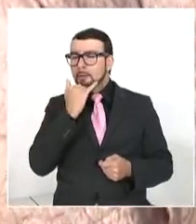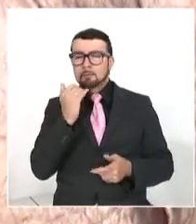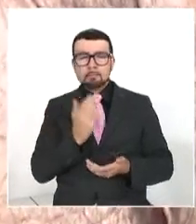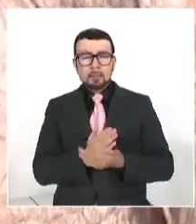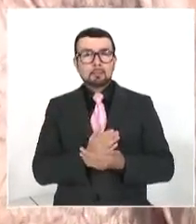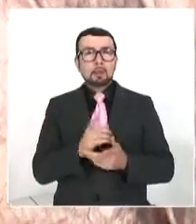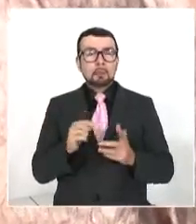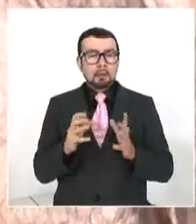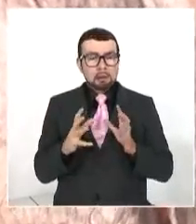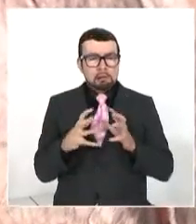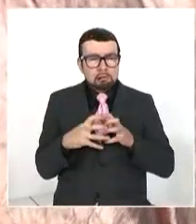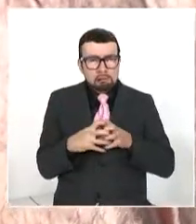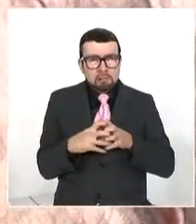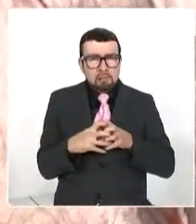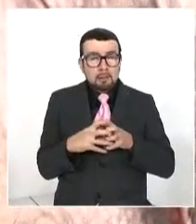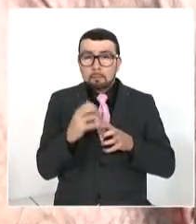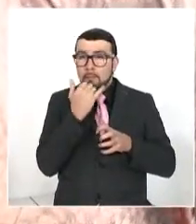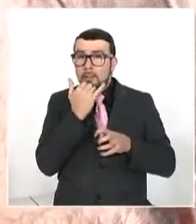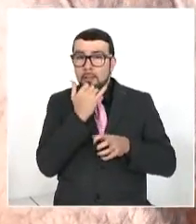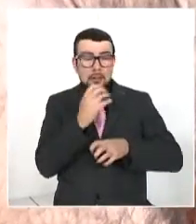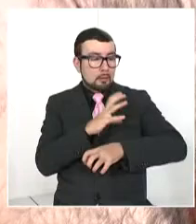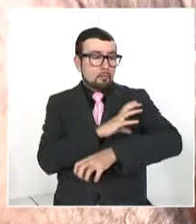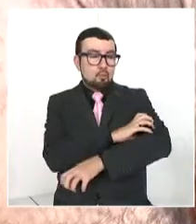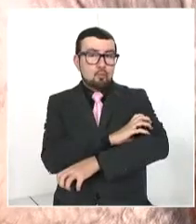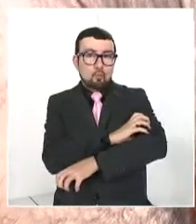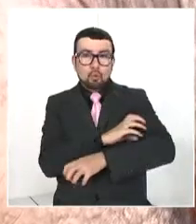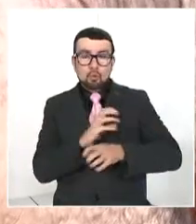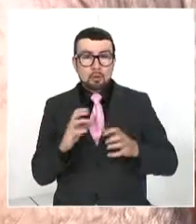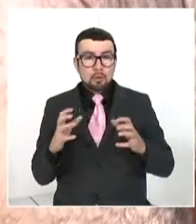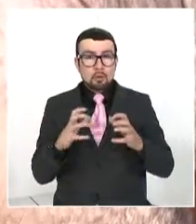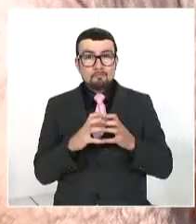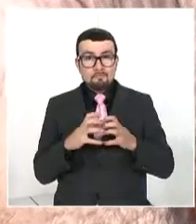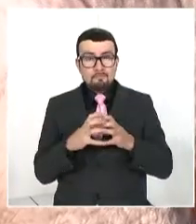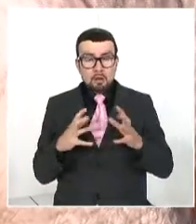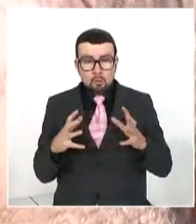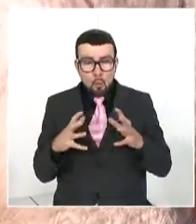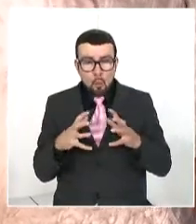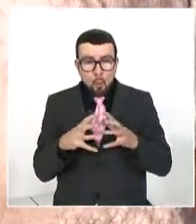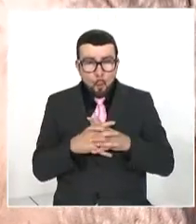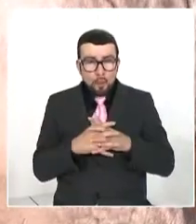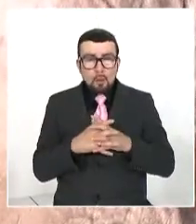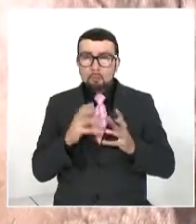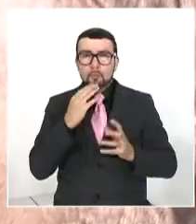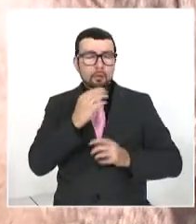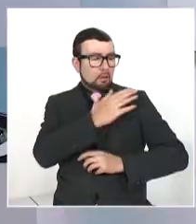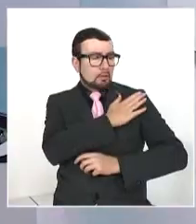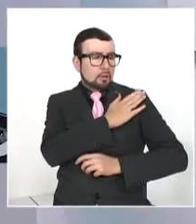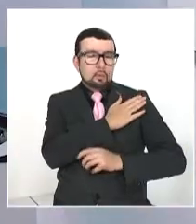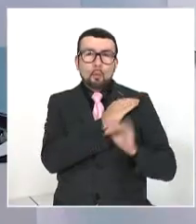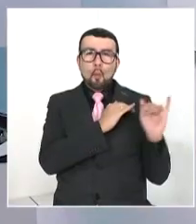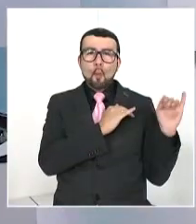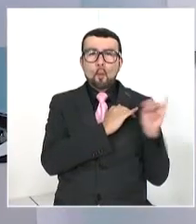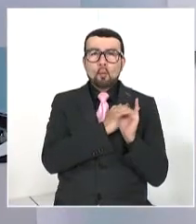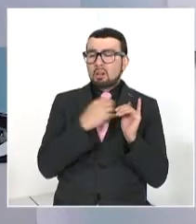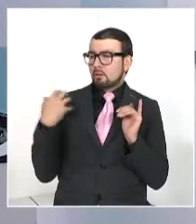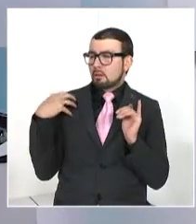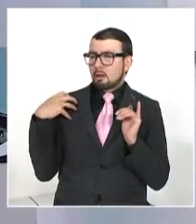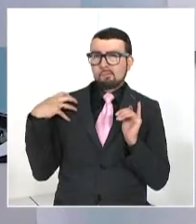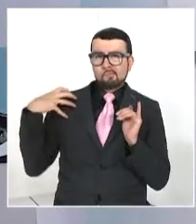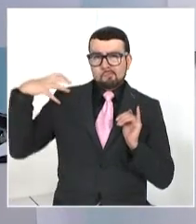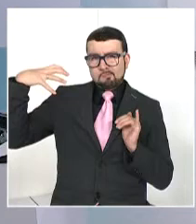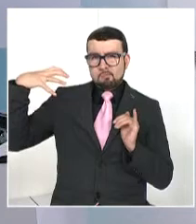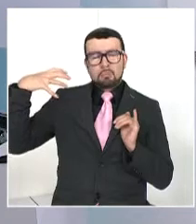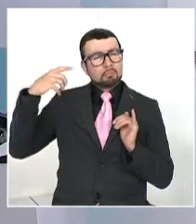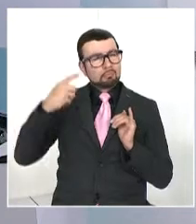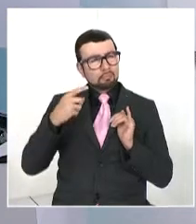atrofia, que es la atrofia que está bajito o está más flaco este hombro con relación al otro hombro y es por la